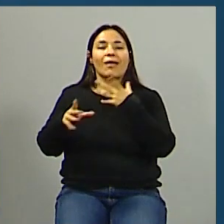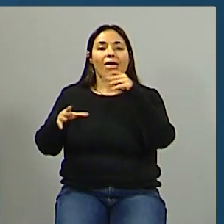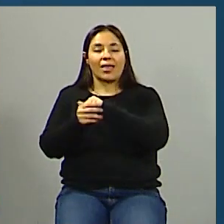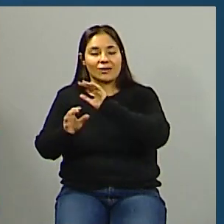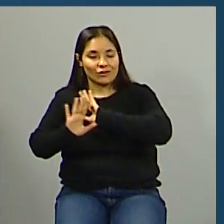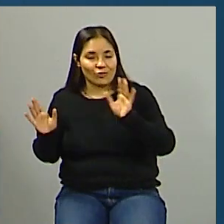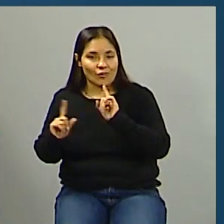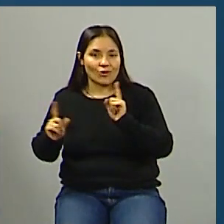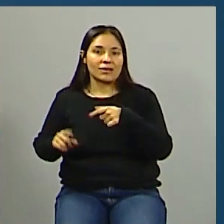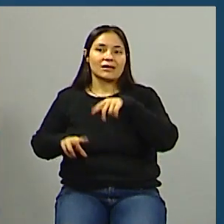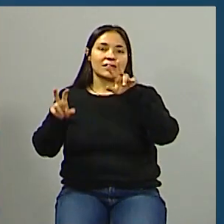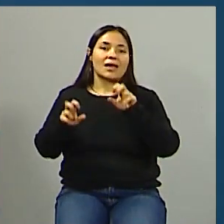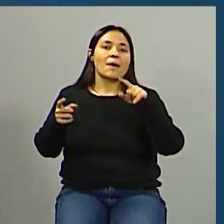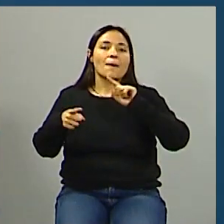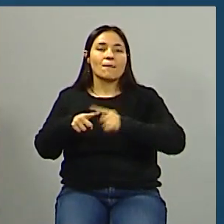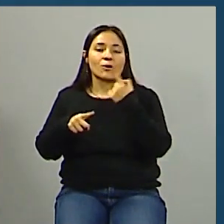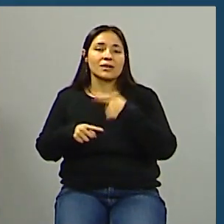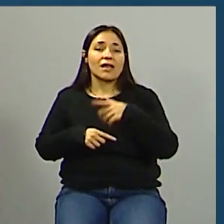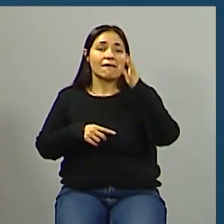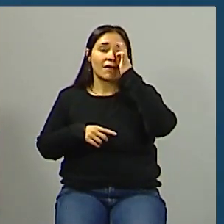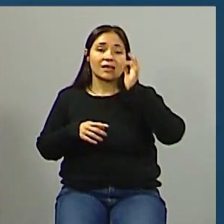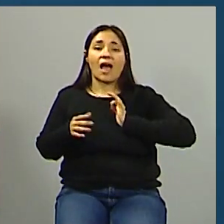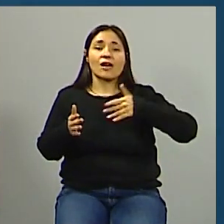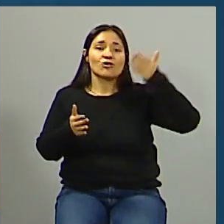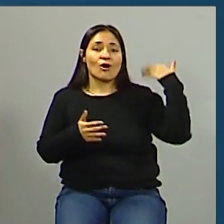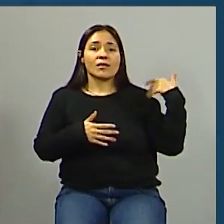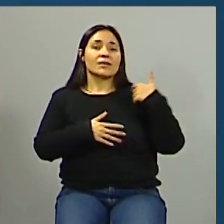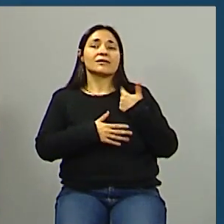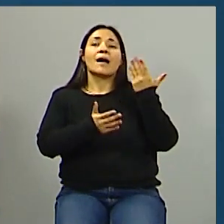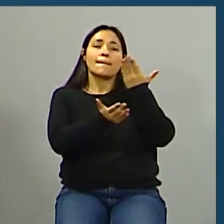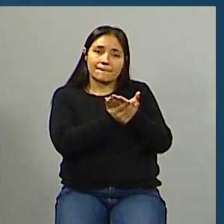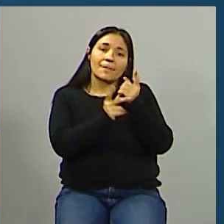hablando de política en el sentido de decir, bueno, pero hace 20 años también decíamos basta de diagnóstico.